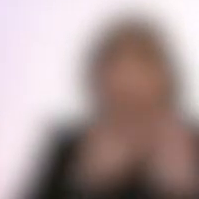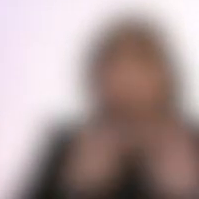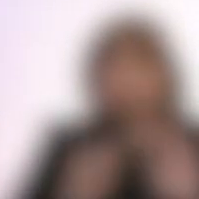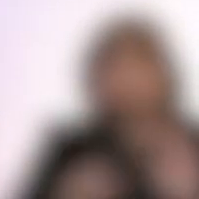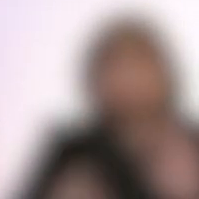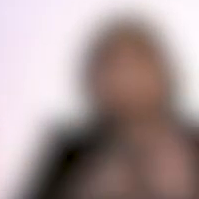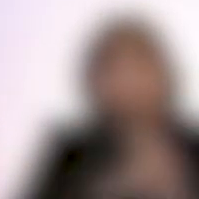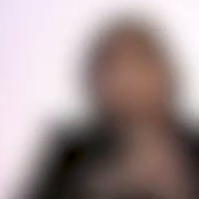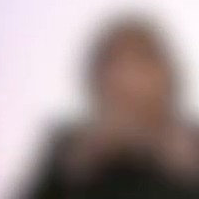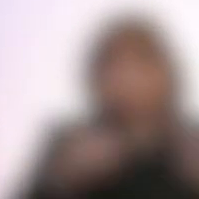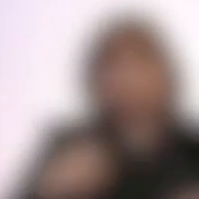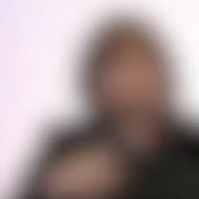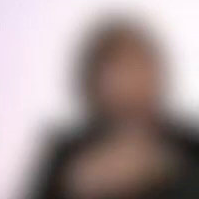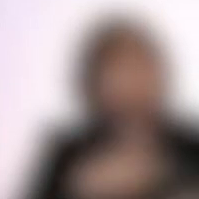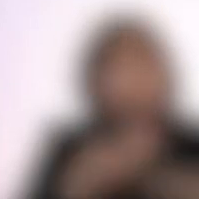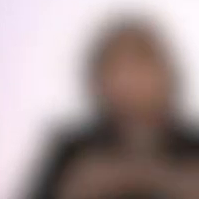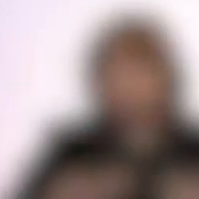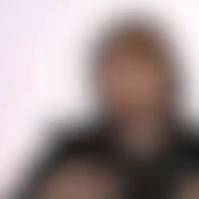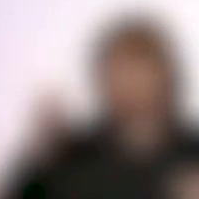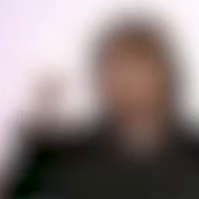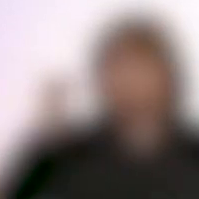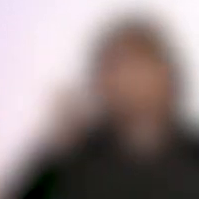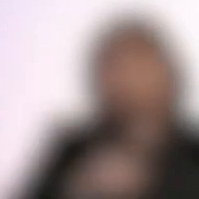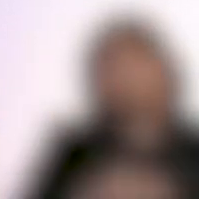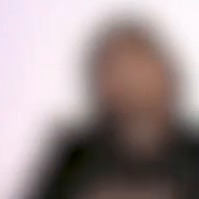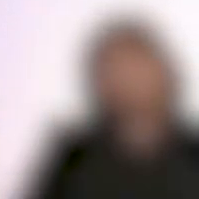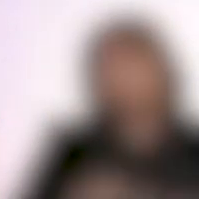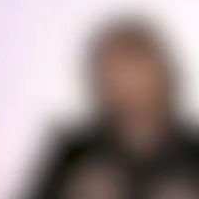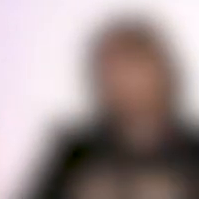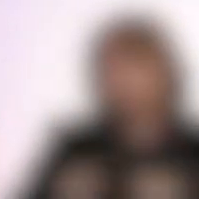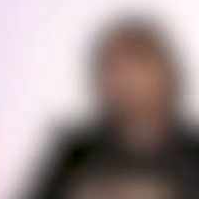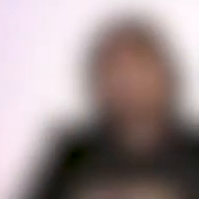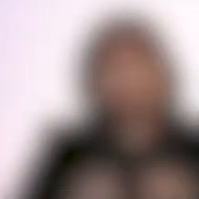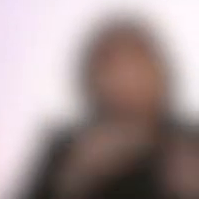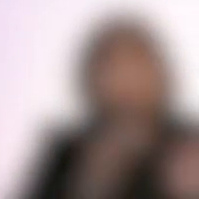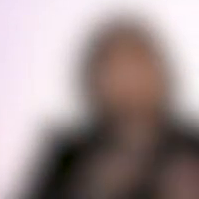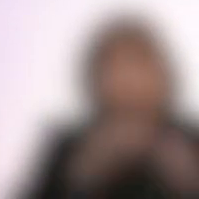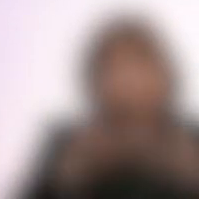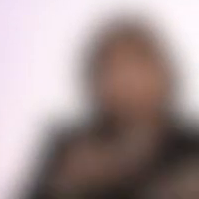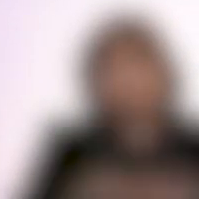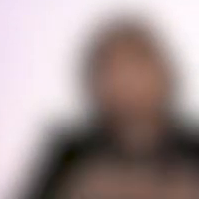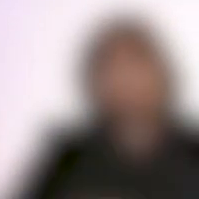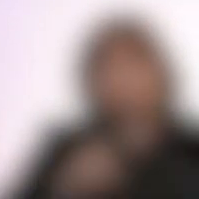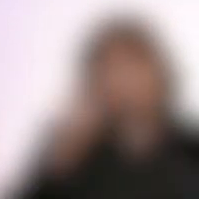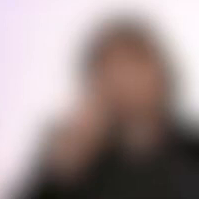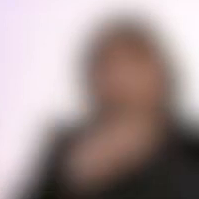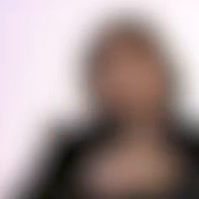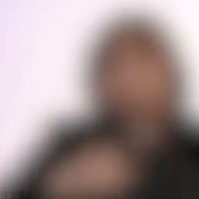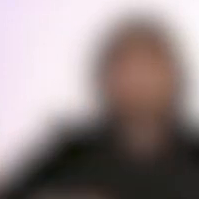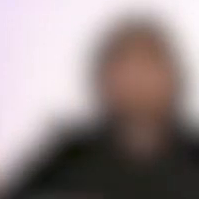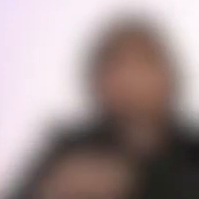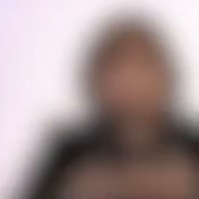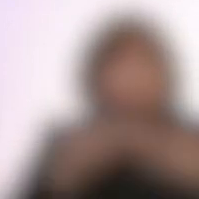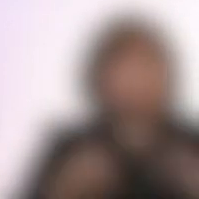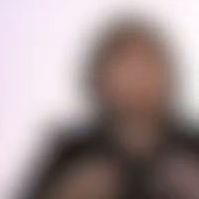vigentes en nuestro Estado de derecho el planteamiento realizado por el presidente del Consejo